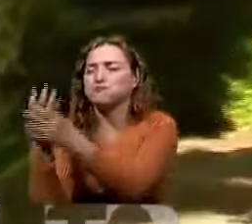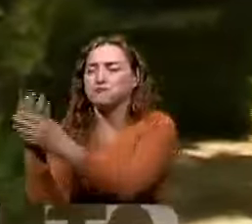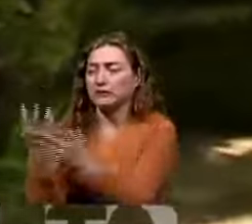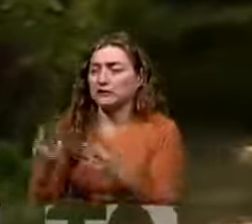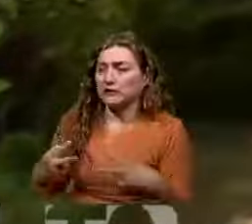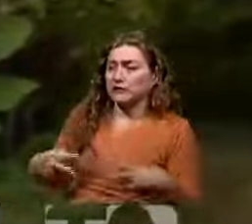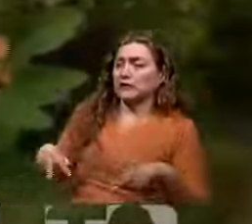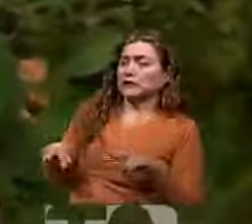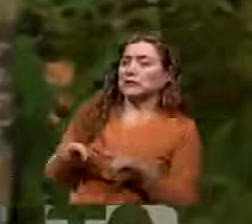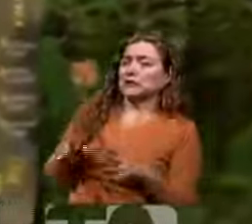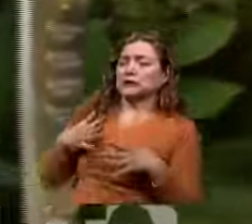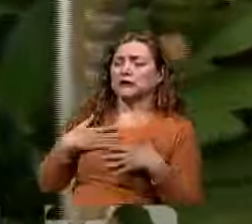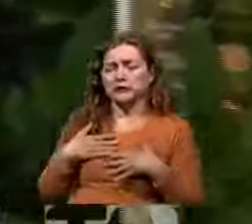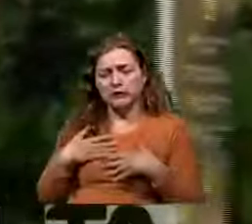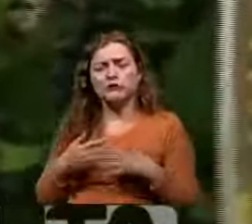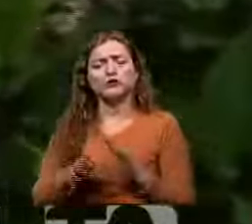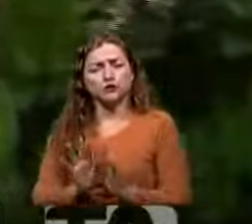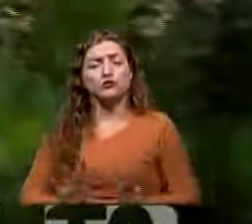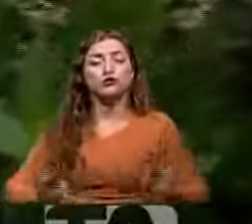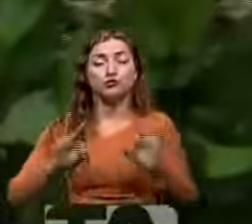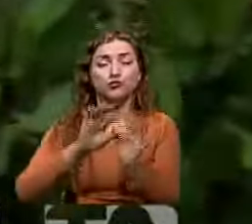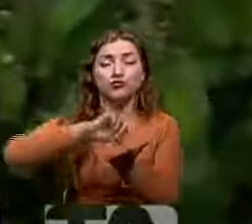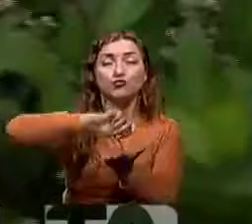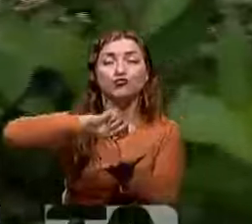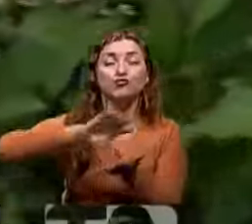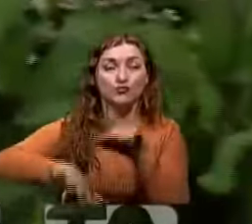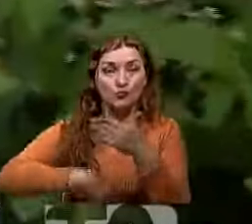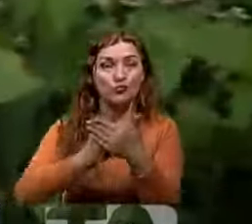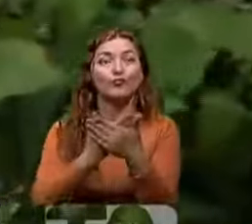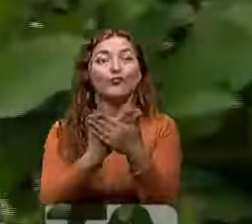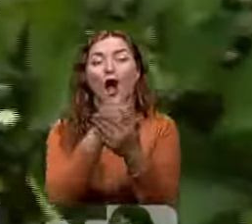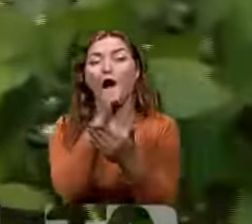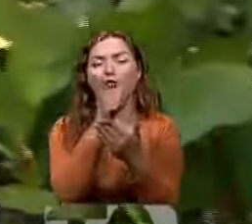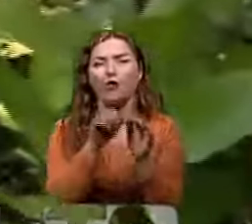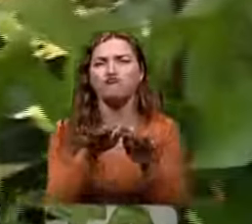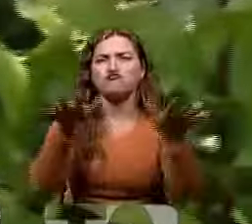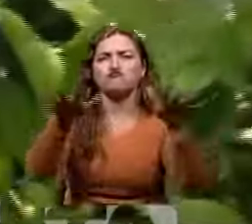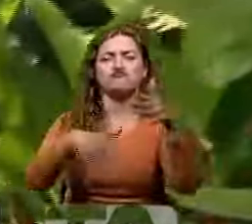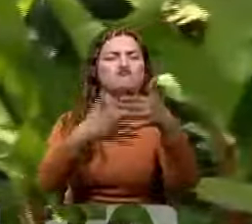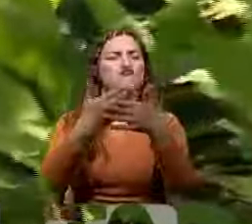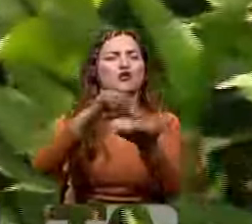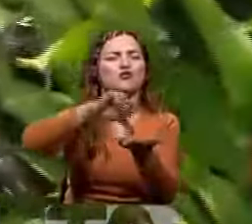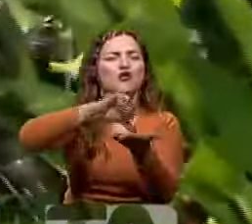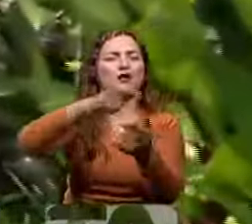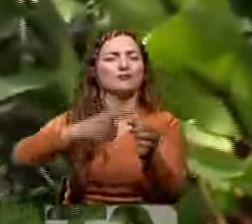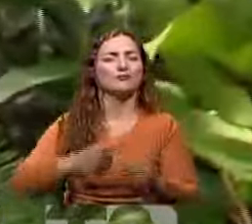este ecosistema que es tan importante para las ciudades, pues nos dota de agua. Yo diría,